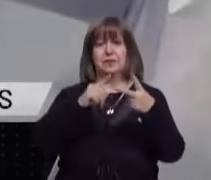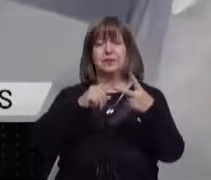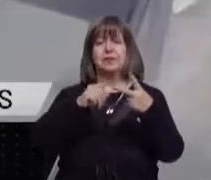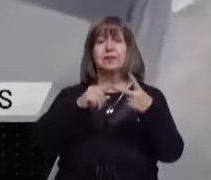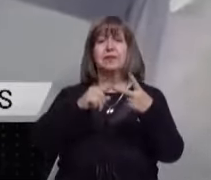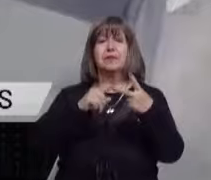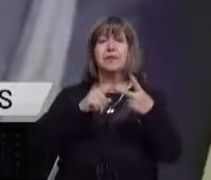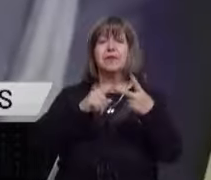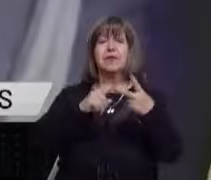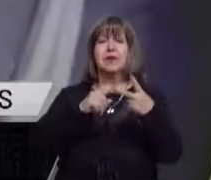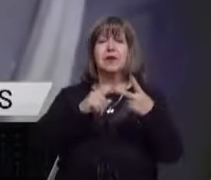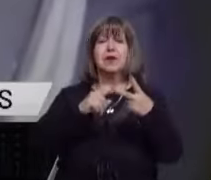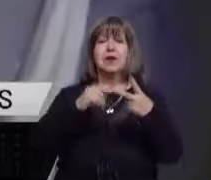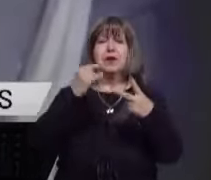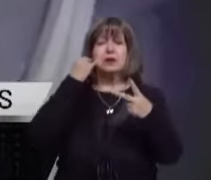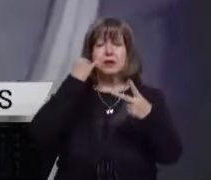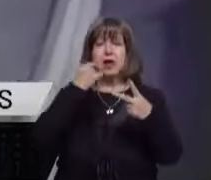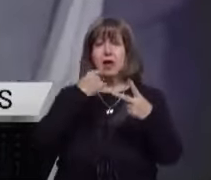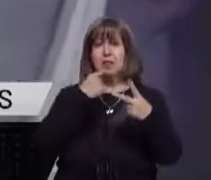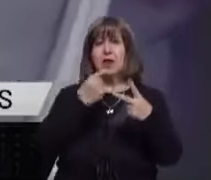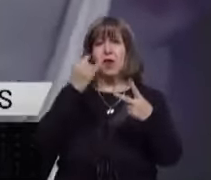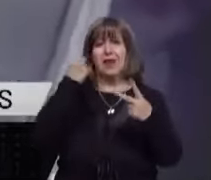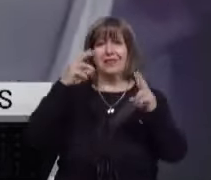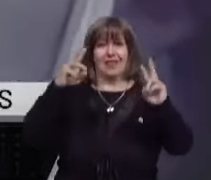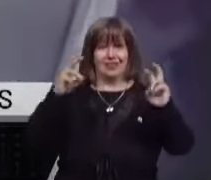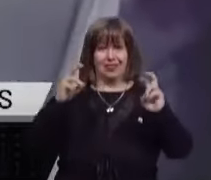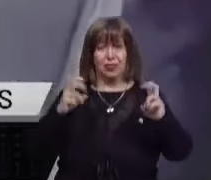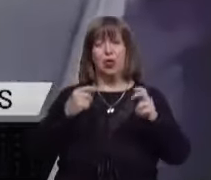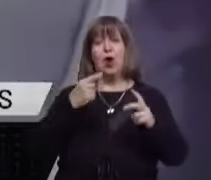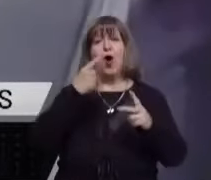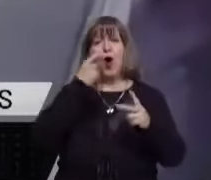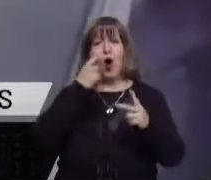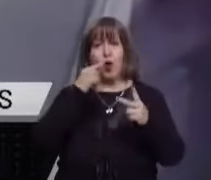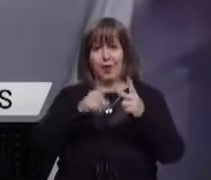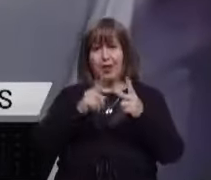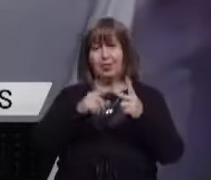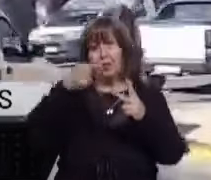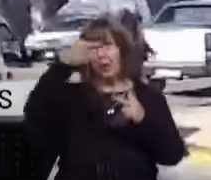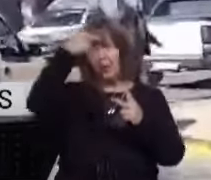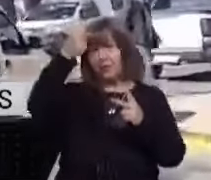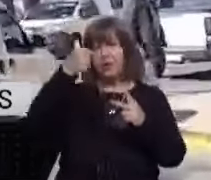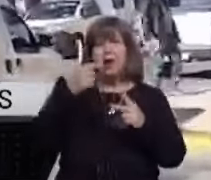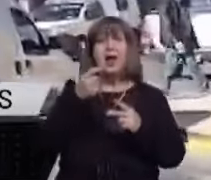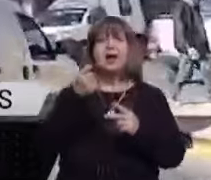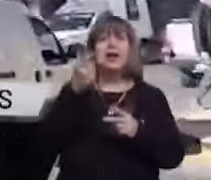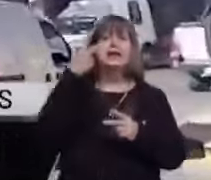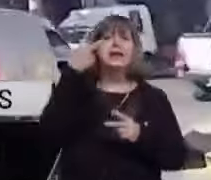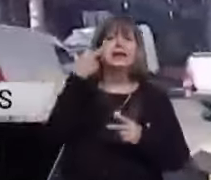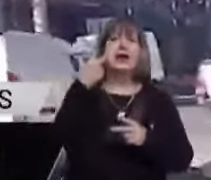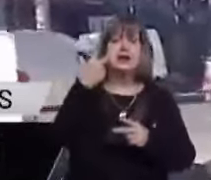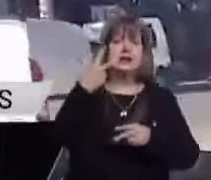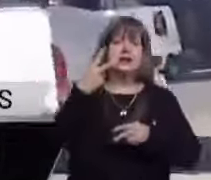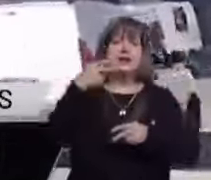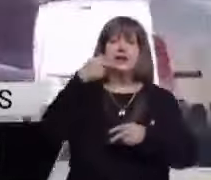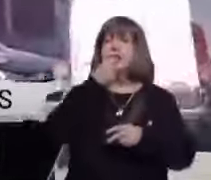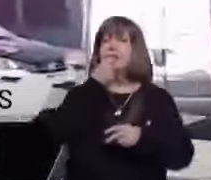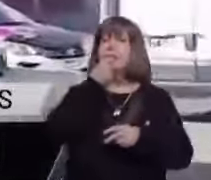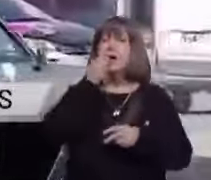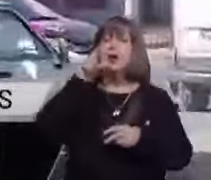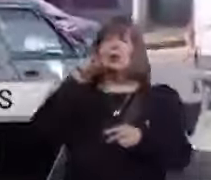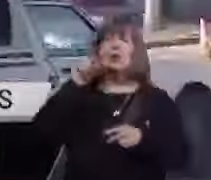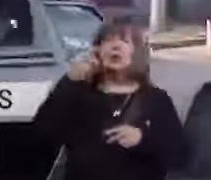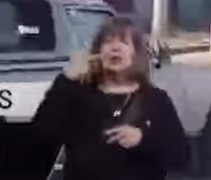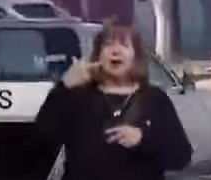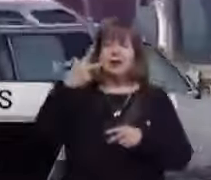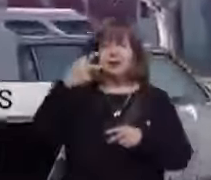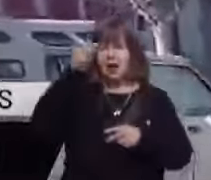episodio que comentábamos en nuestros títulos, de un hombre que iba ebrio con casi 3 gramos de alcohol al volante. El